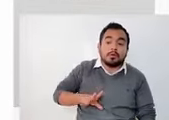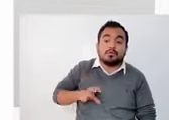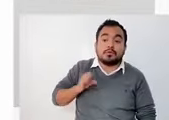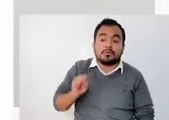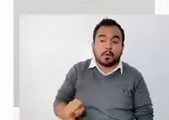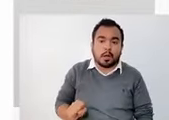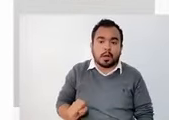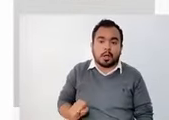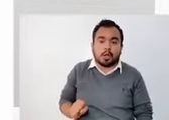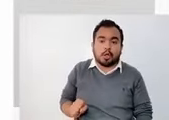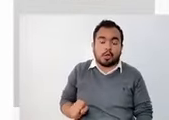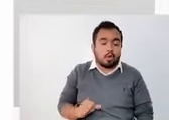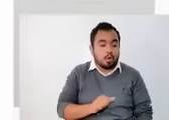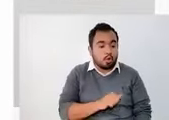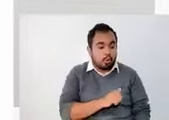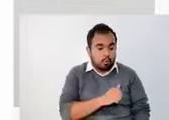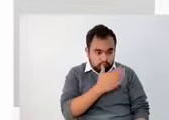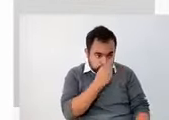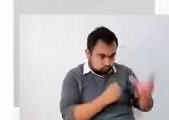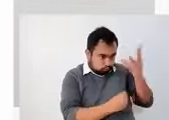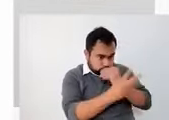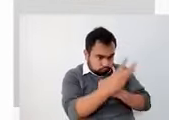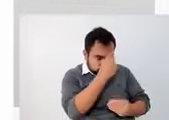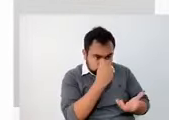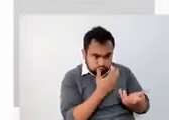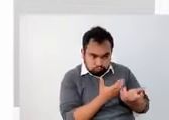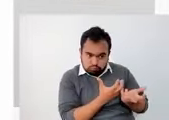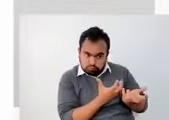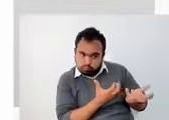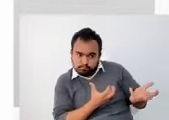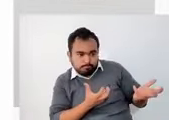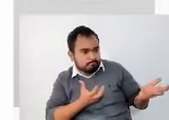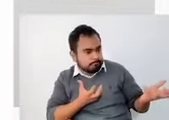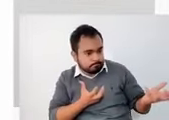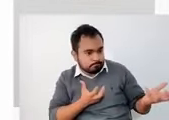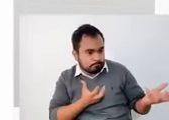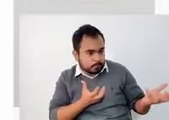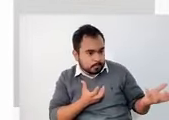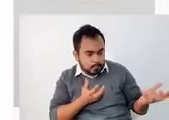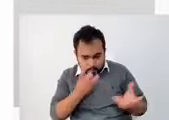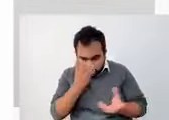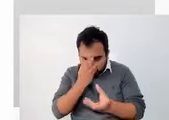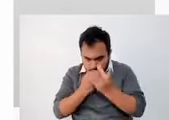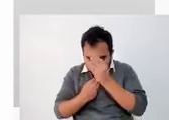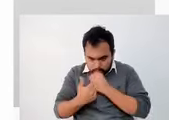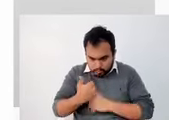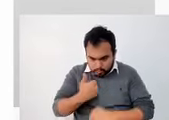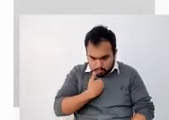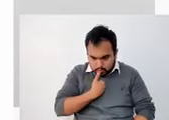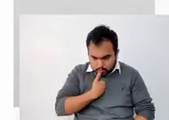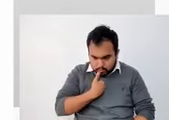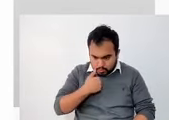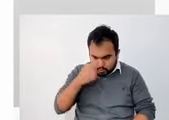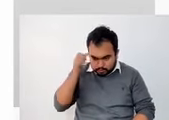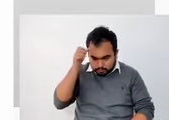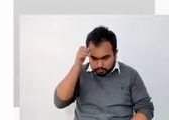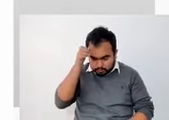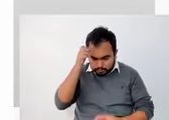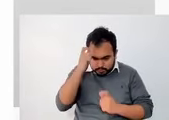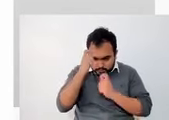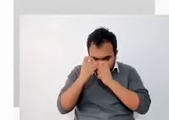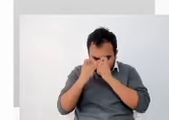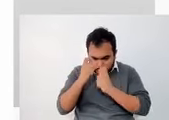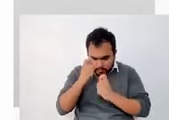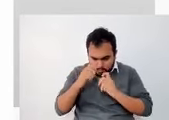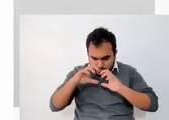una suerte de conocimiento arcano, autocontenido, epistémicamente autárquico, o por lo menos eso es lo que